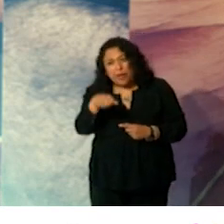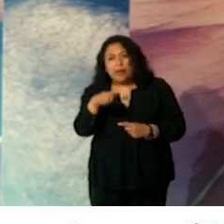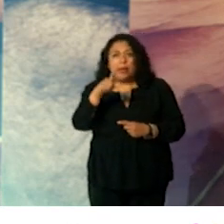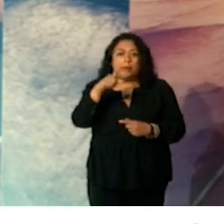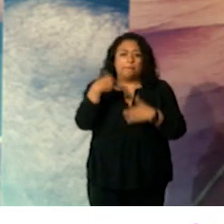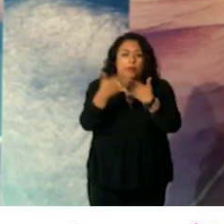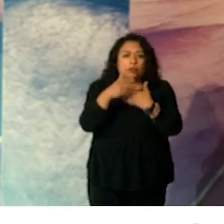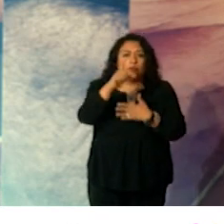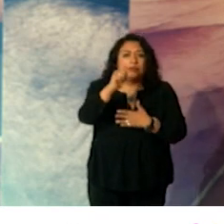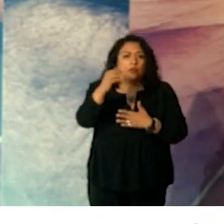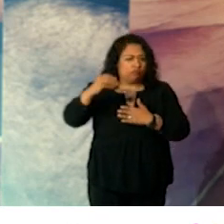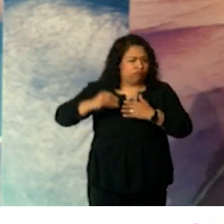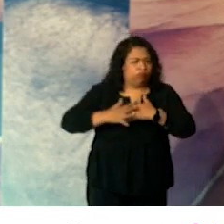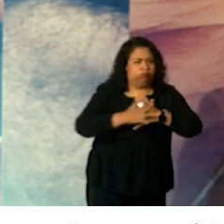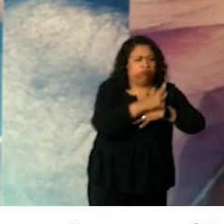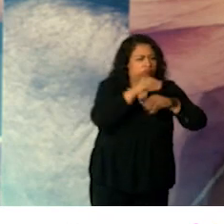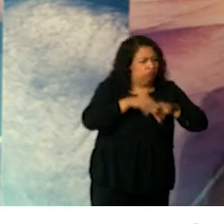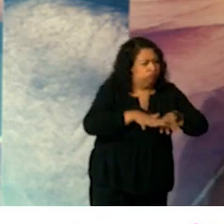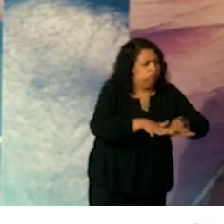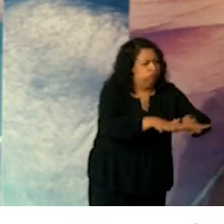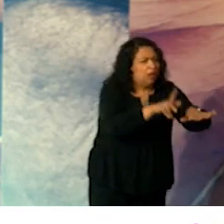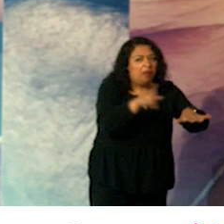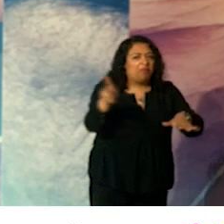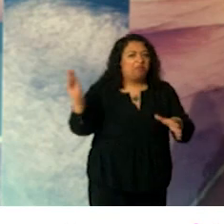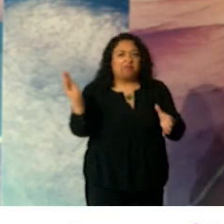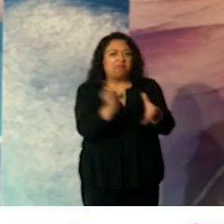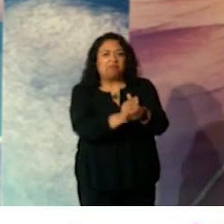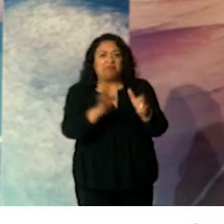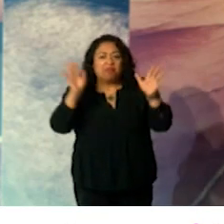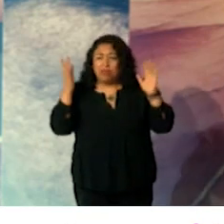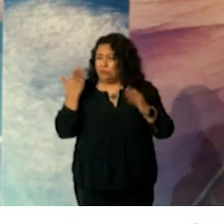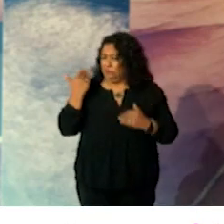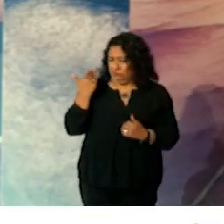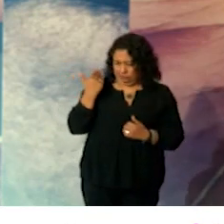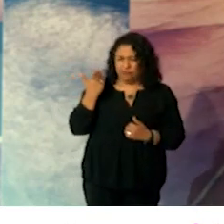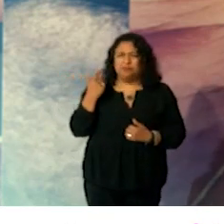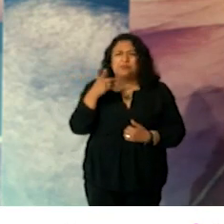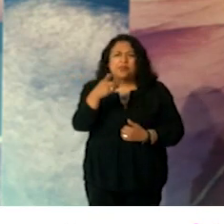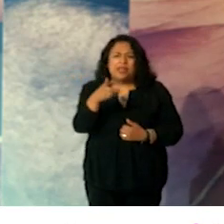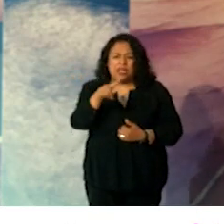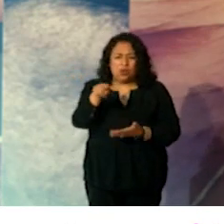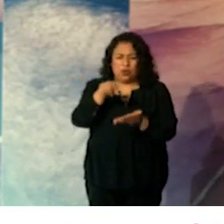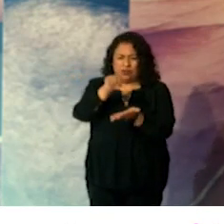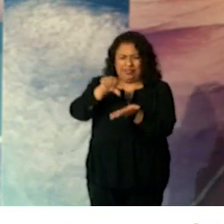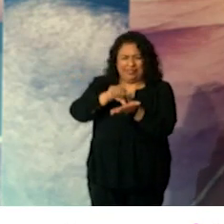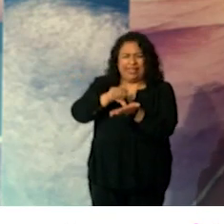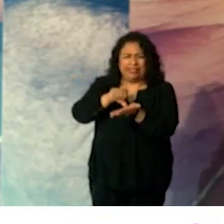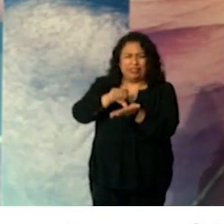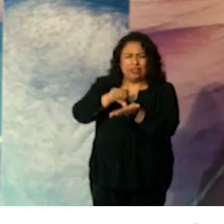a quedar bajo el agua, y era ignorado. Hace no mucho, un centro,